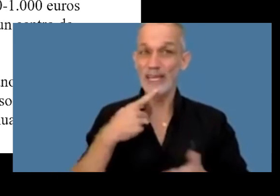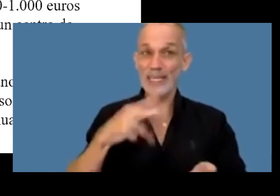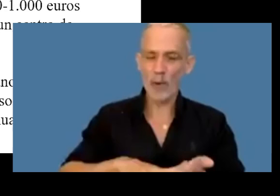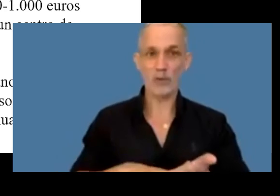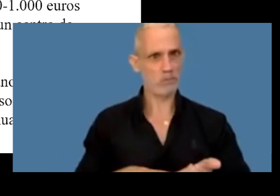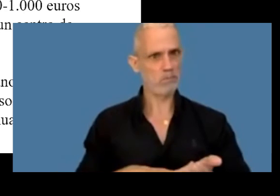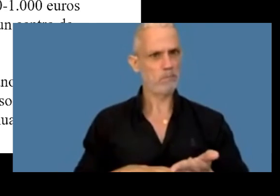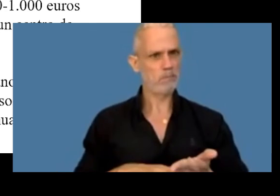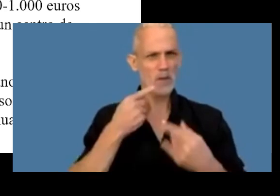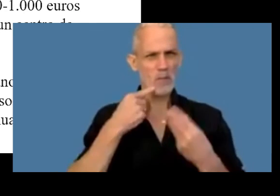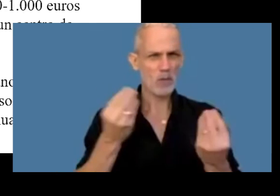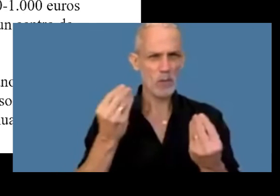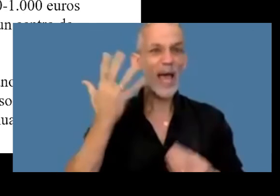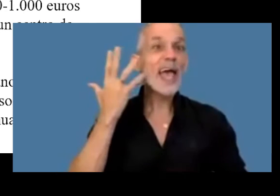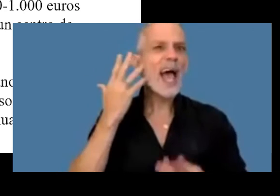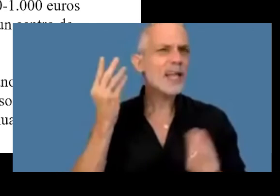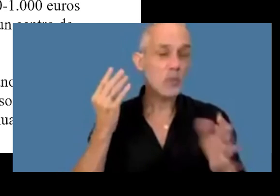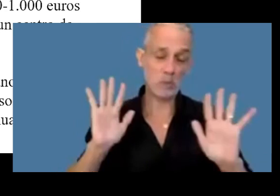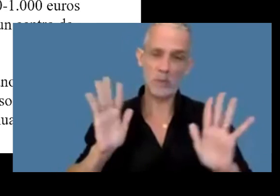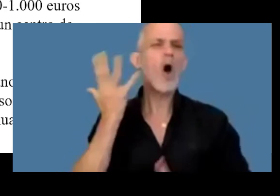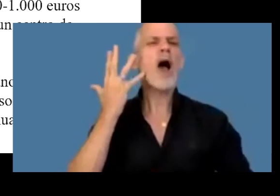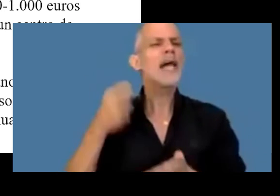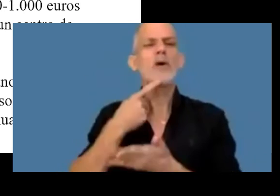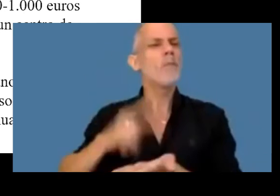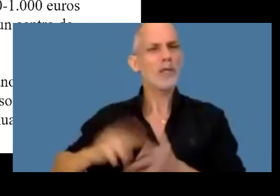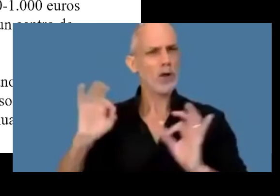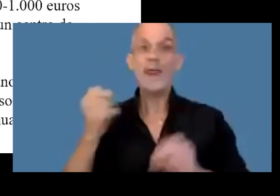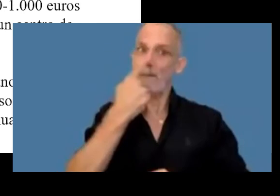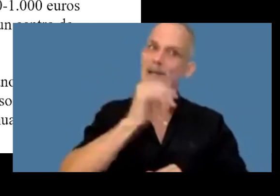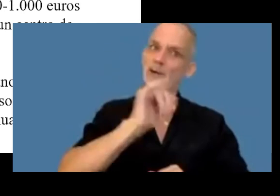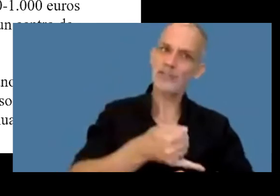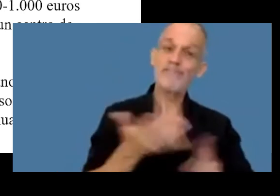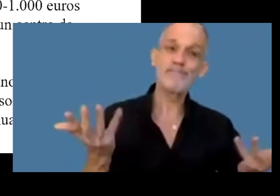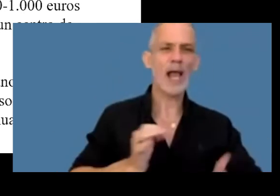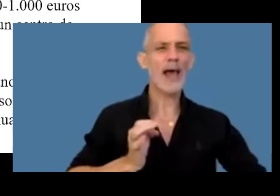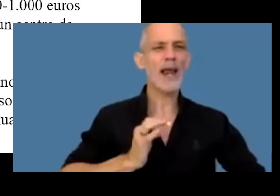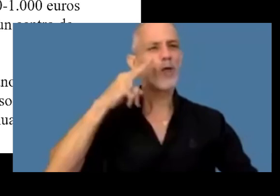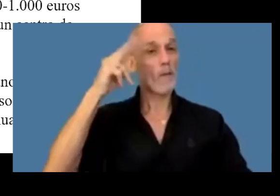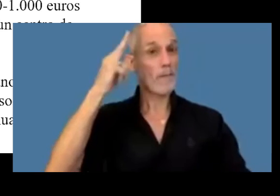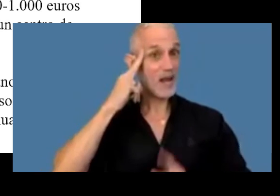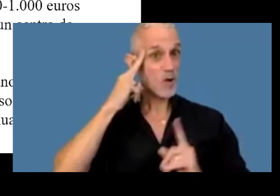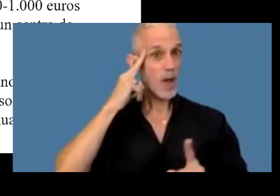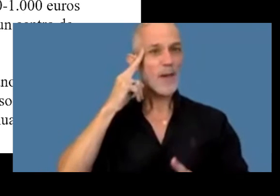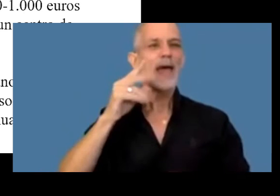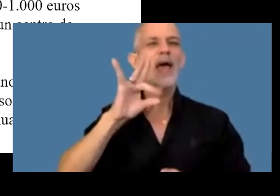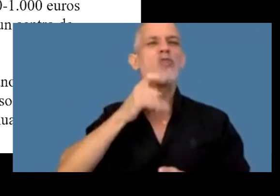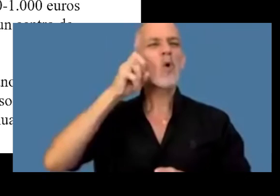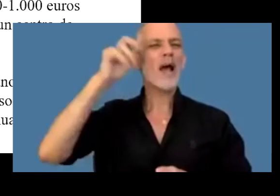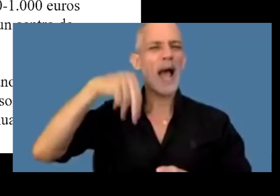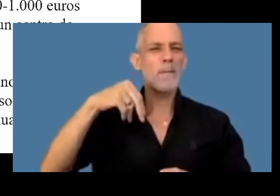¿y qué pasa con los gatos? Bueno, para los gatos no hay impuesto. En el año 2009, en Durham, Carolina del